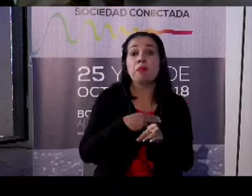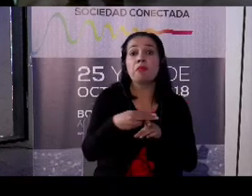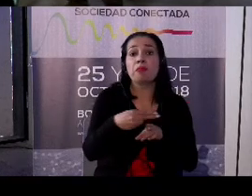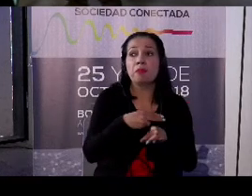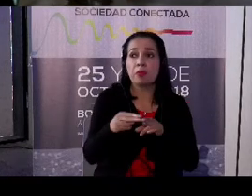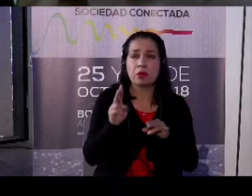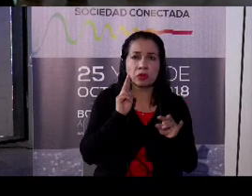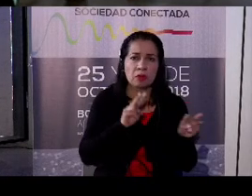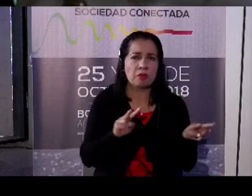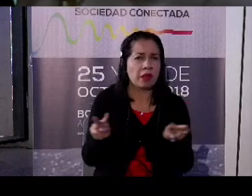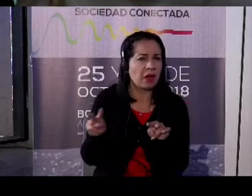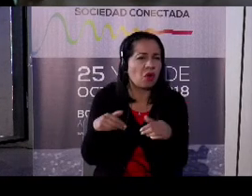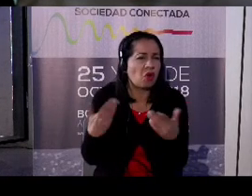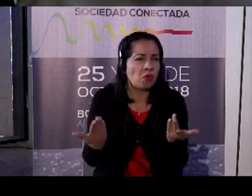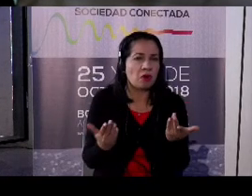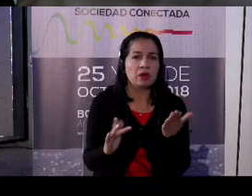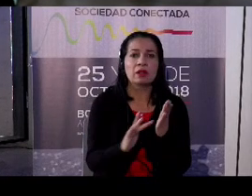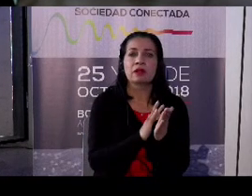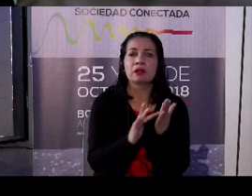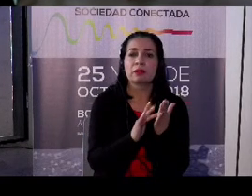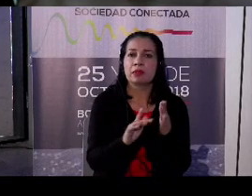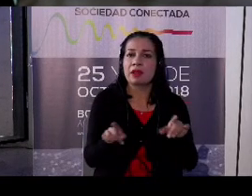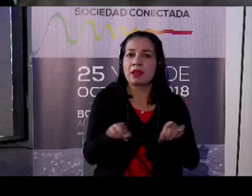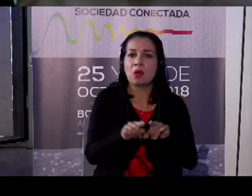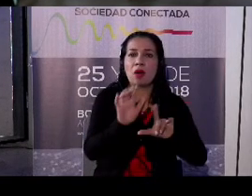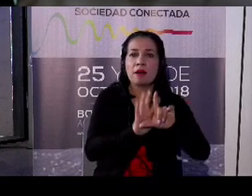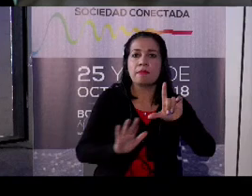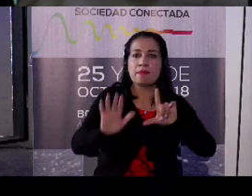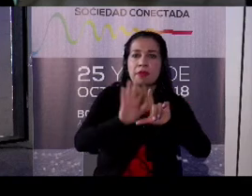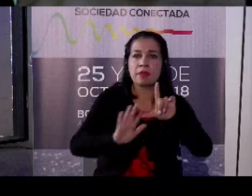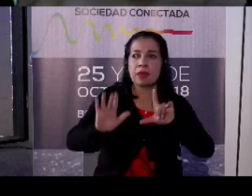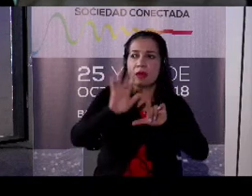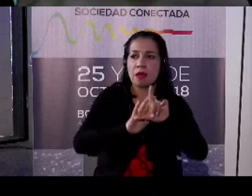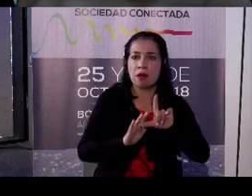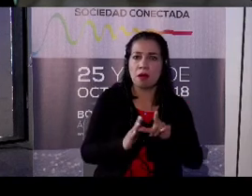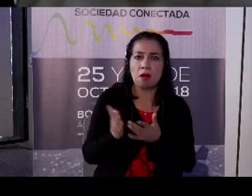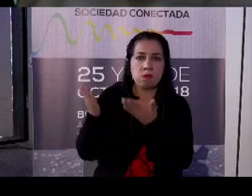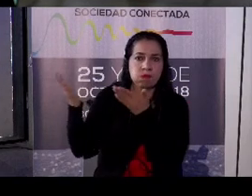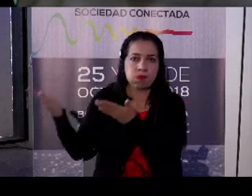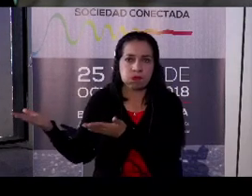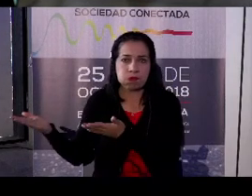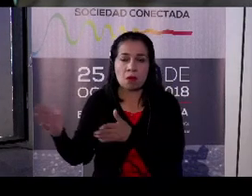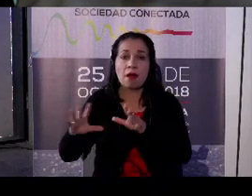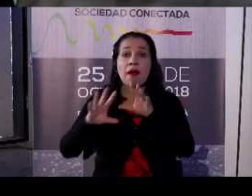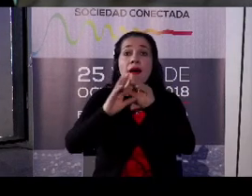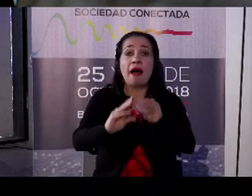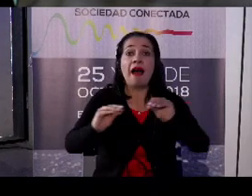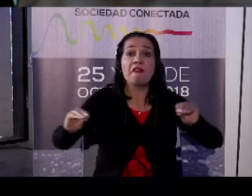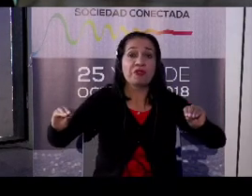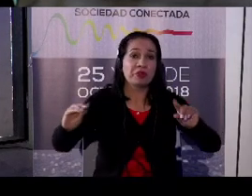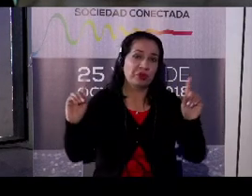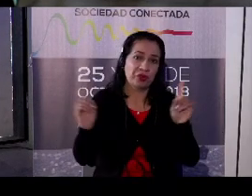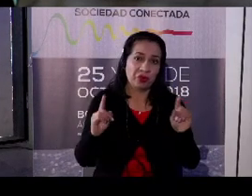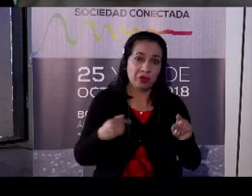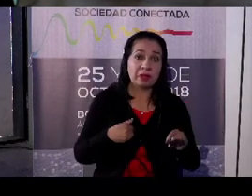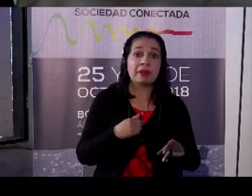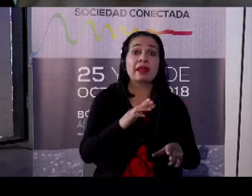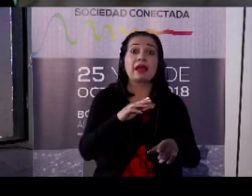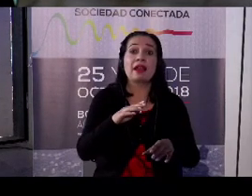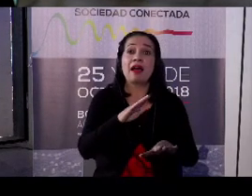a ver dispositivos como en el video no estoy haciendo anuncios no me